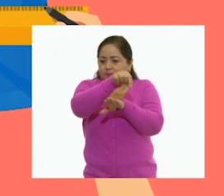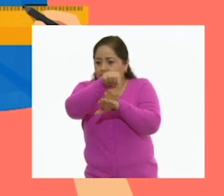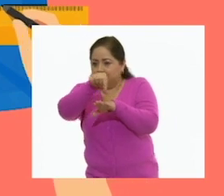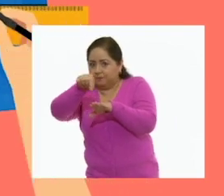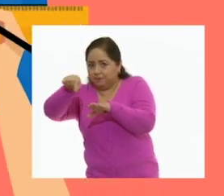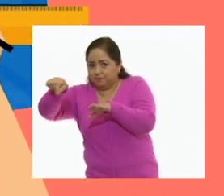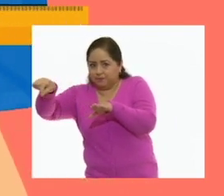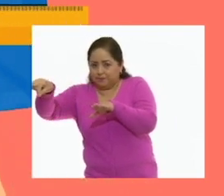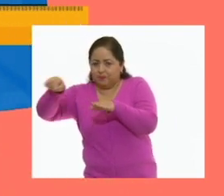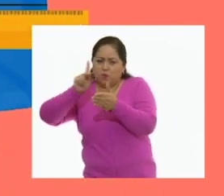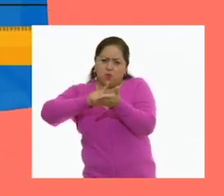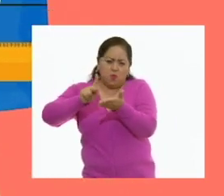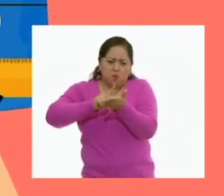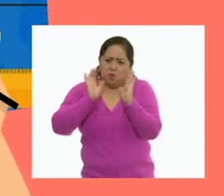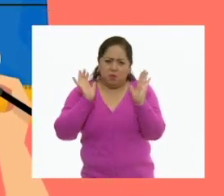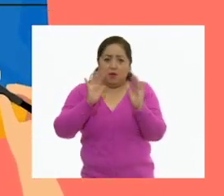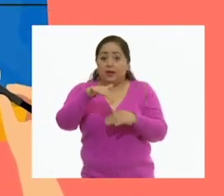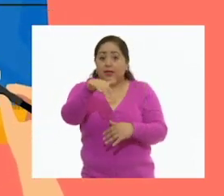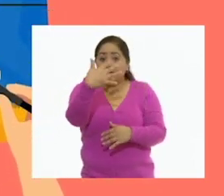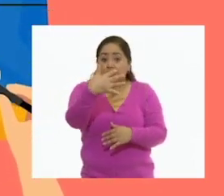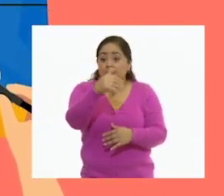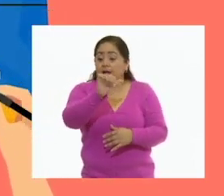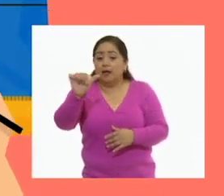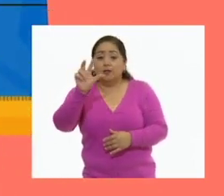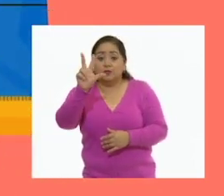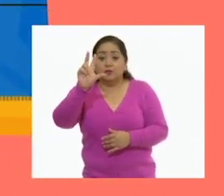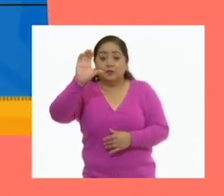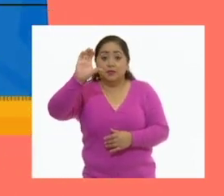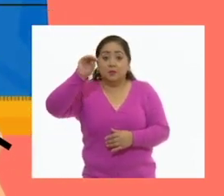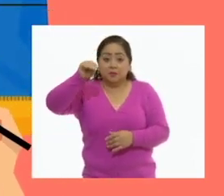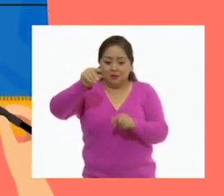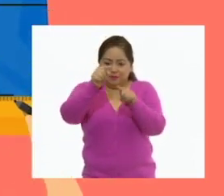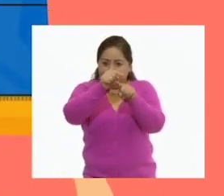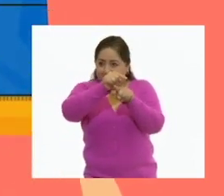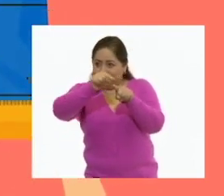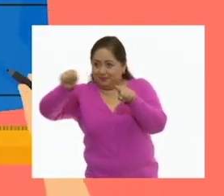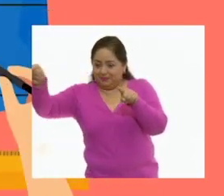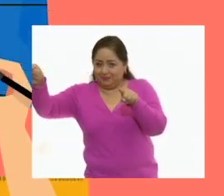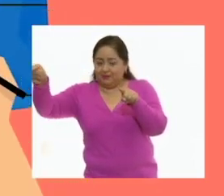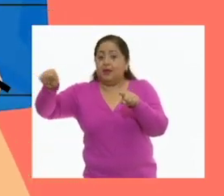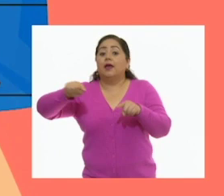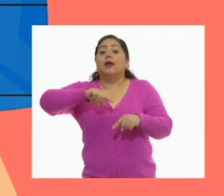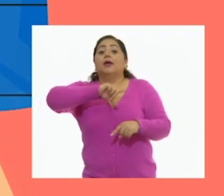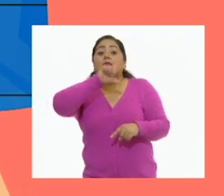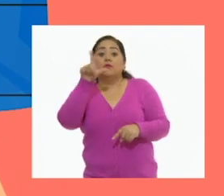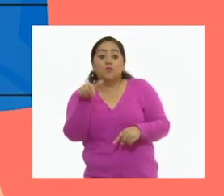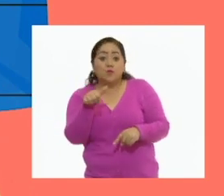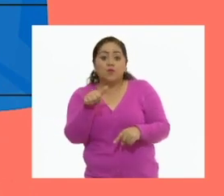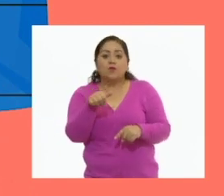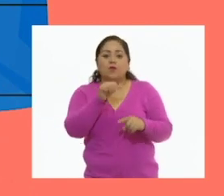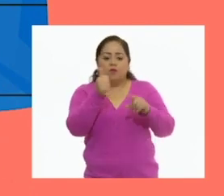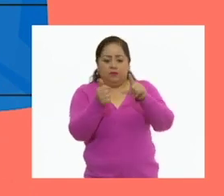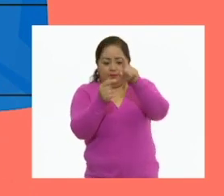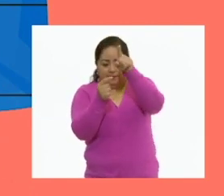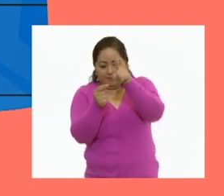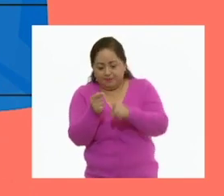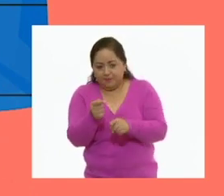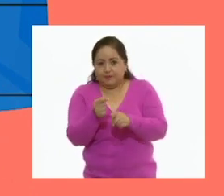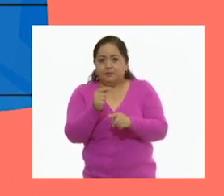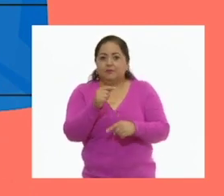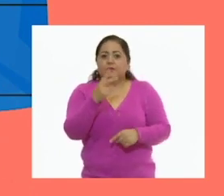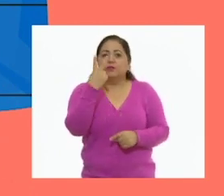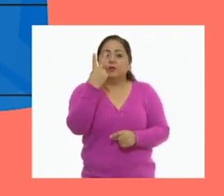el plumón o la pluma de 15 a 18 centímetros de largo de un lado, dejando un margen de